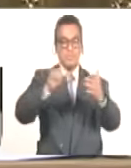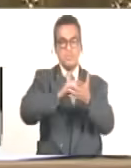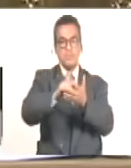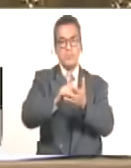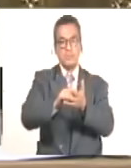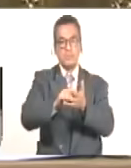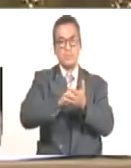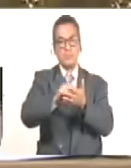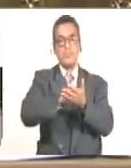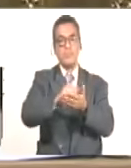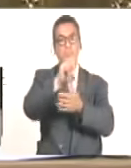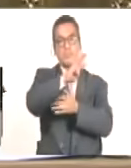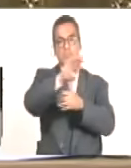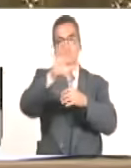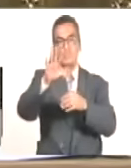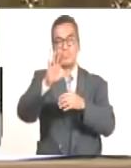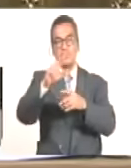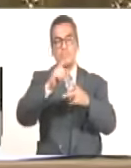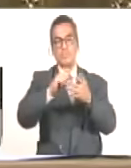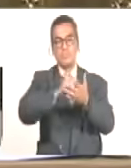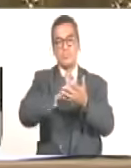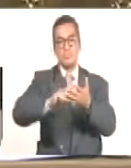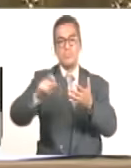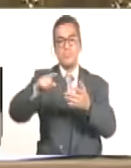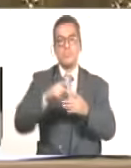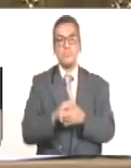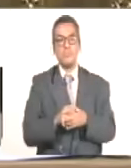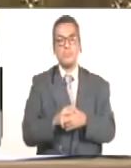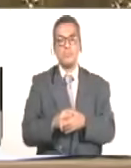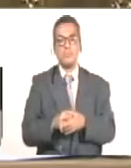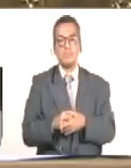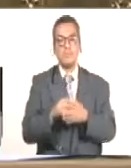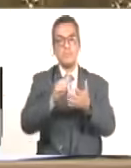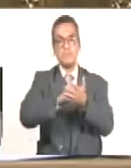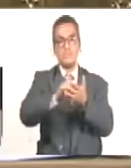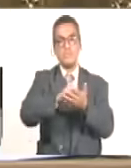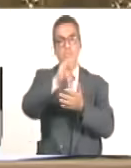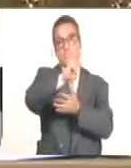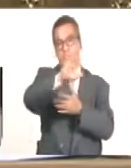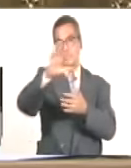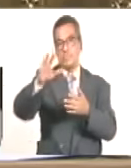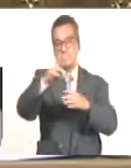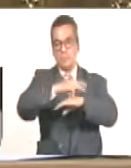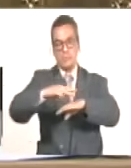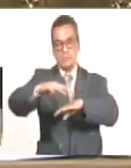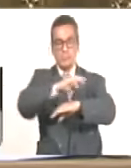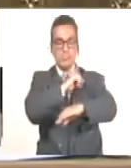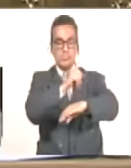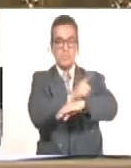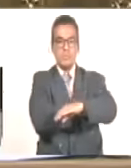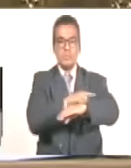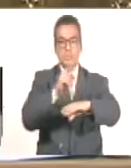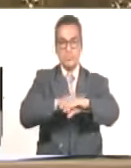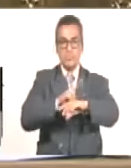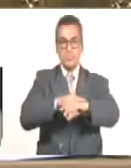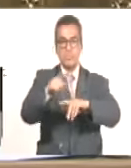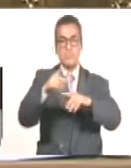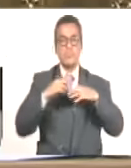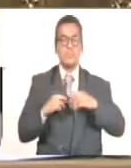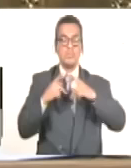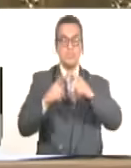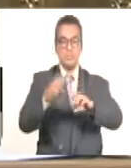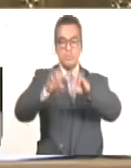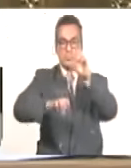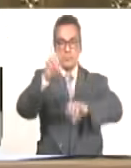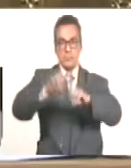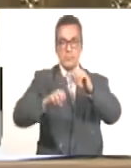el contenido del artículo 45, el cual queda redactado en los siguientes términos. Artículo 45. El Ministerio del Poder Popular con competencia en materia de salud